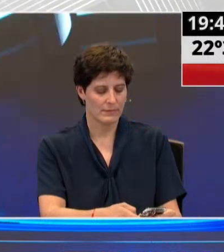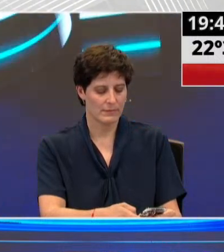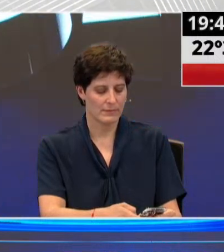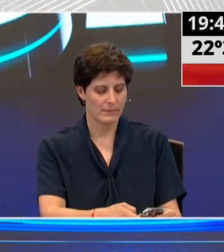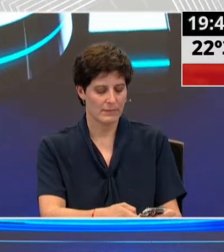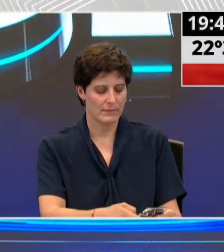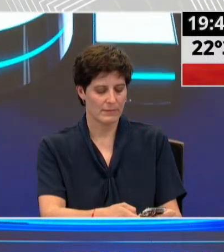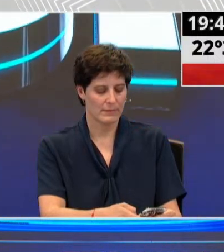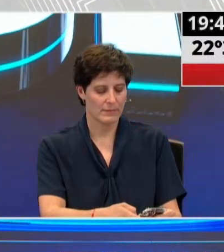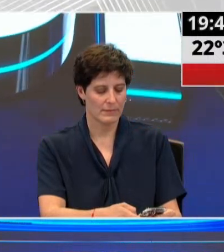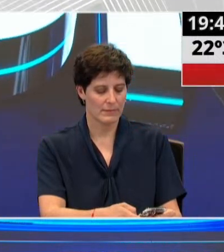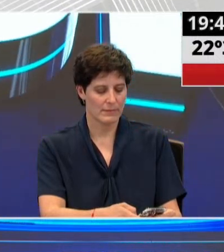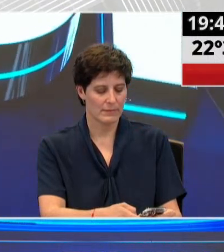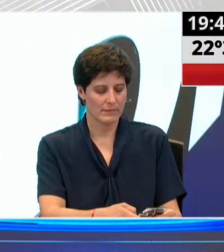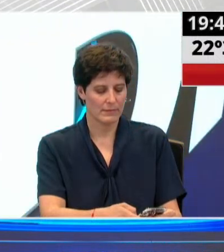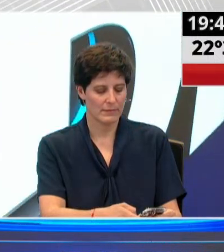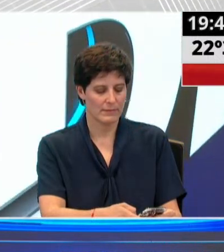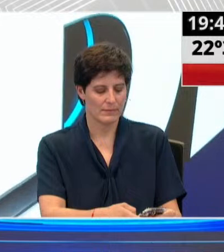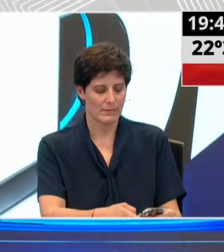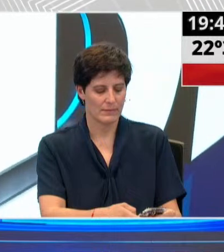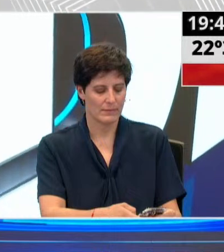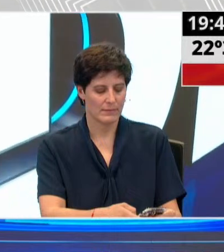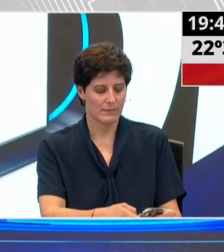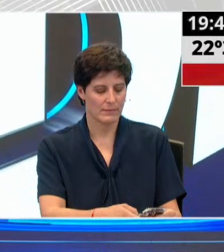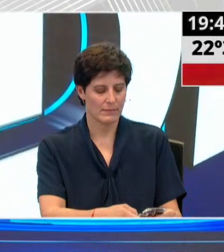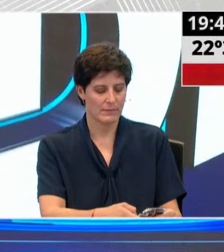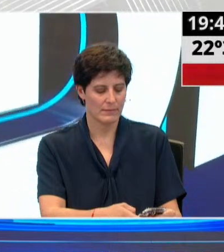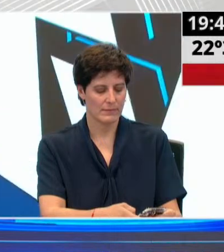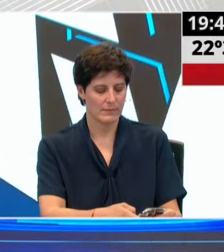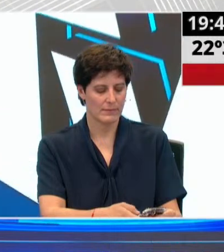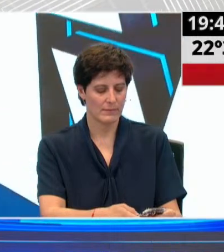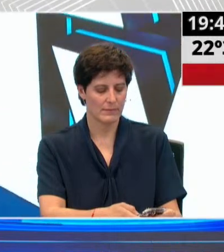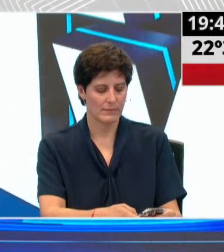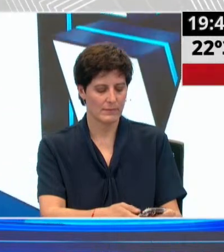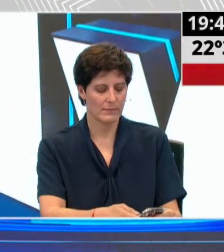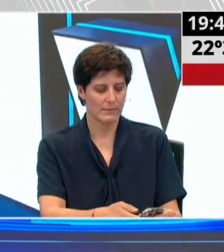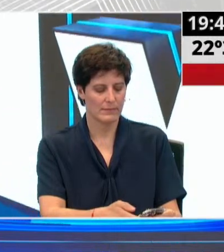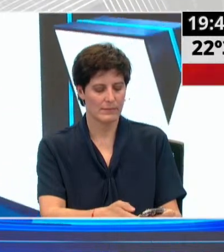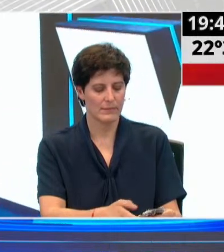de creación de proyectos de ley, pensando también en